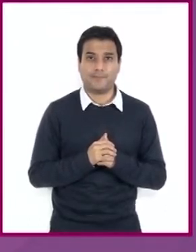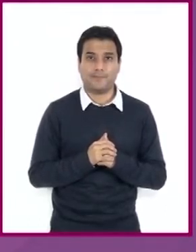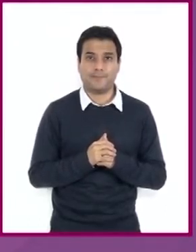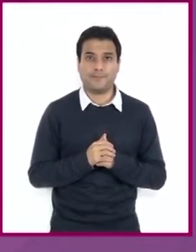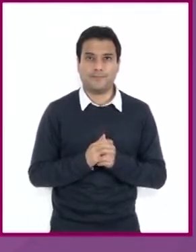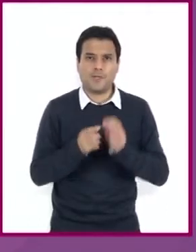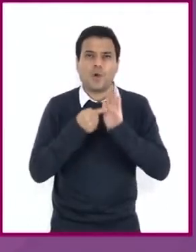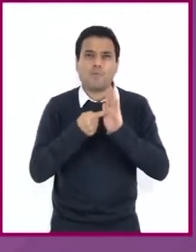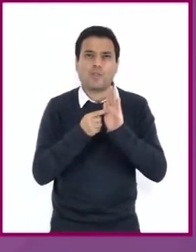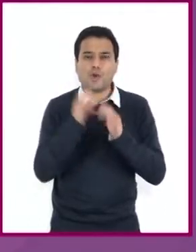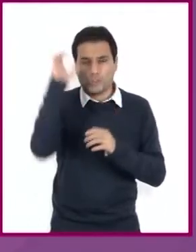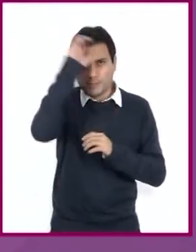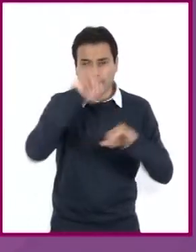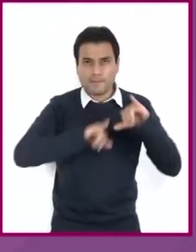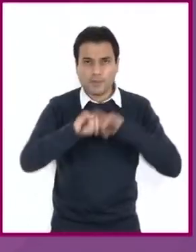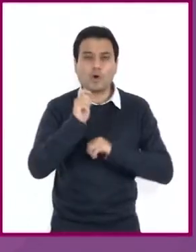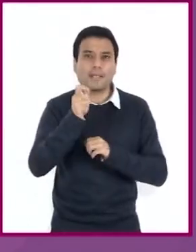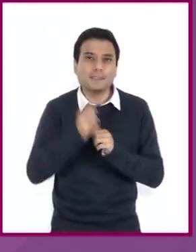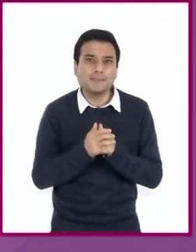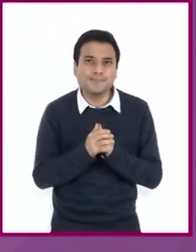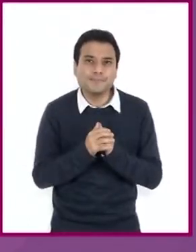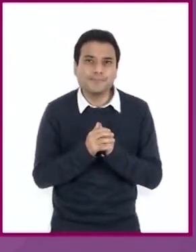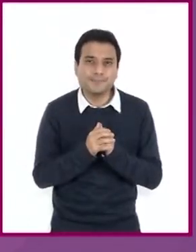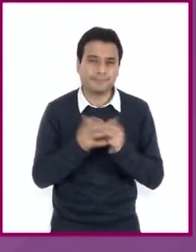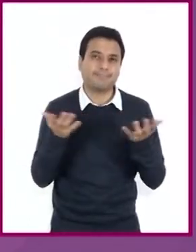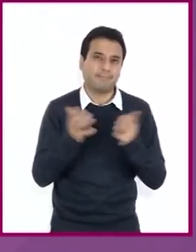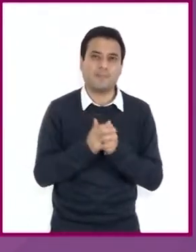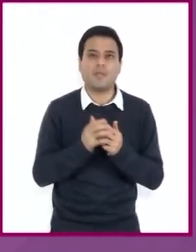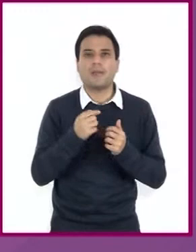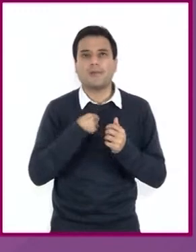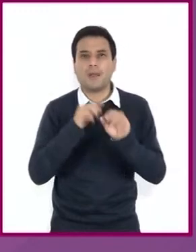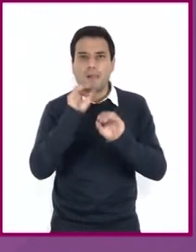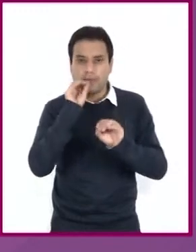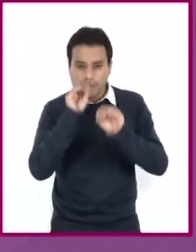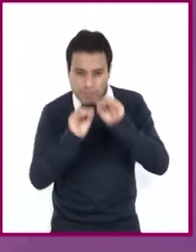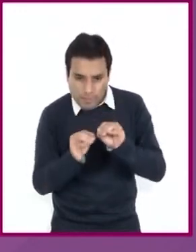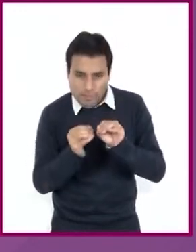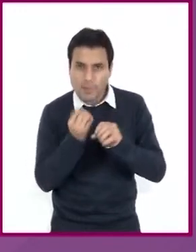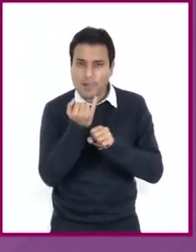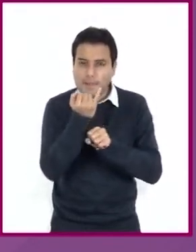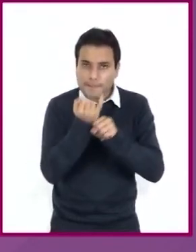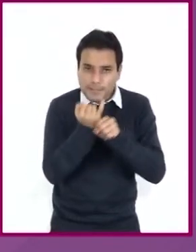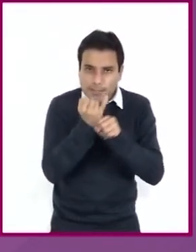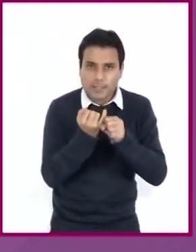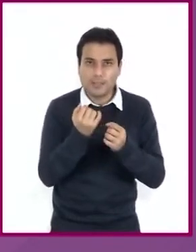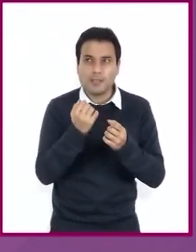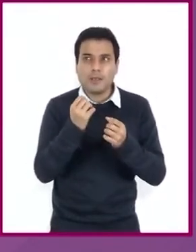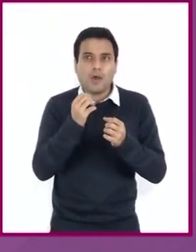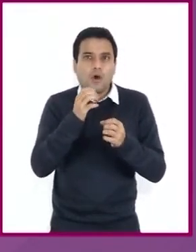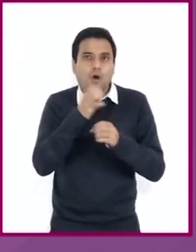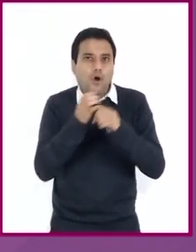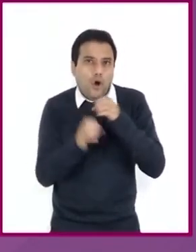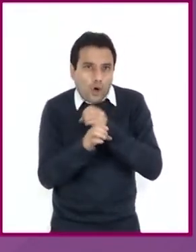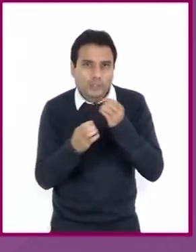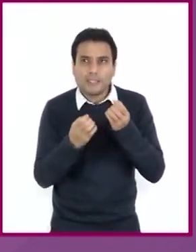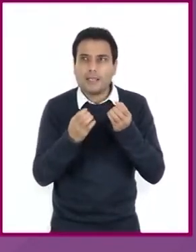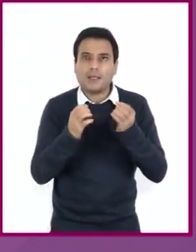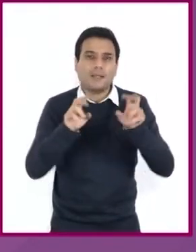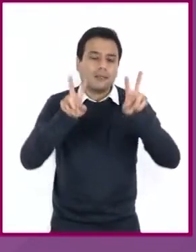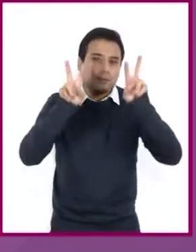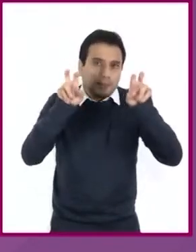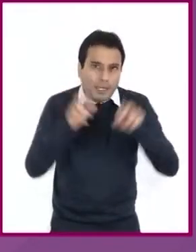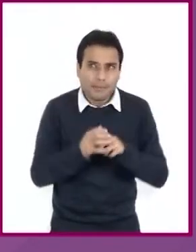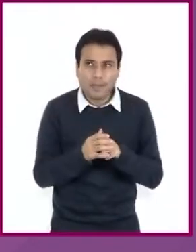Un modelo científico es una representación que nos permite entender cómo es un objeto, un suceso o un fenómeno